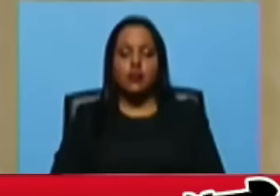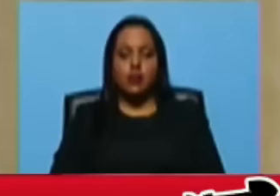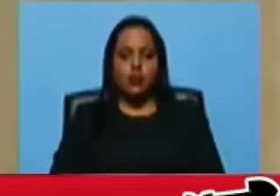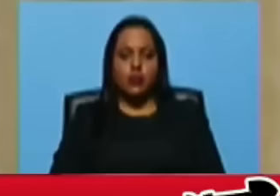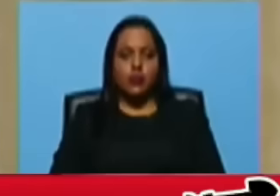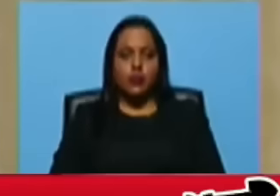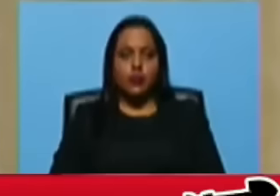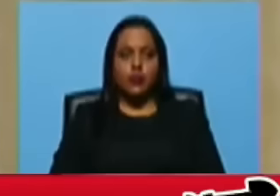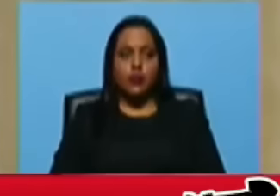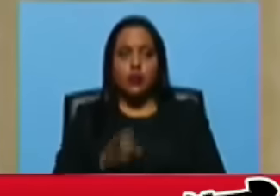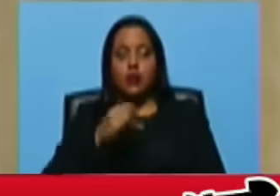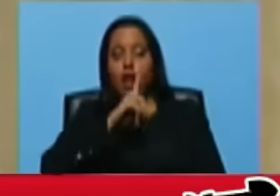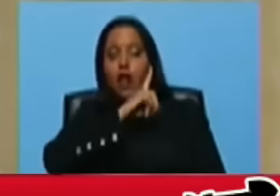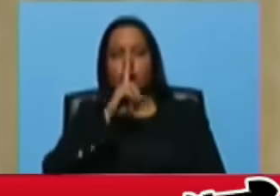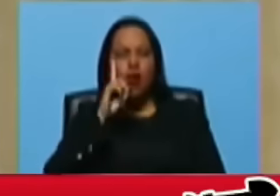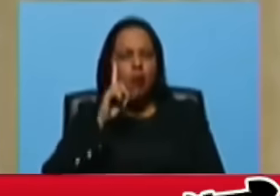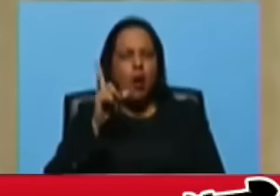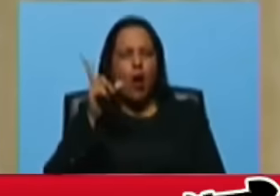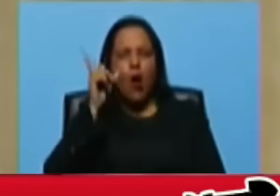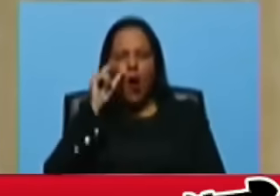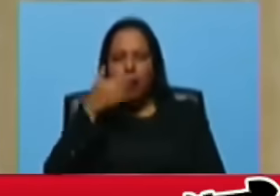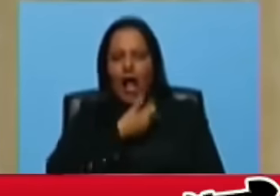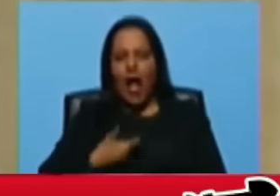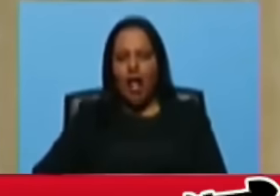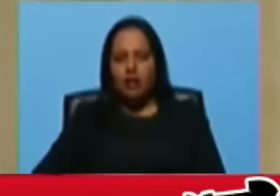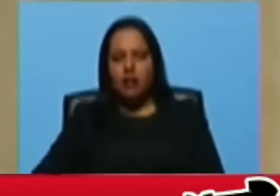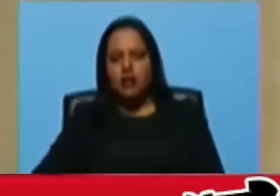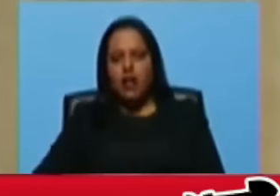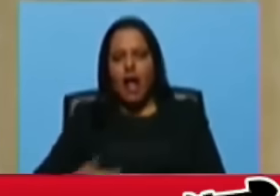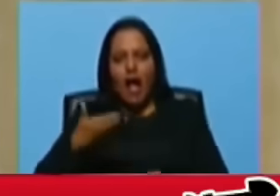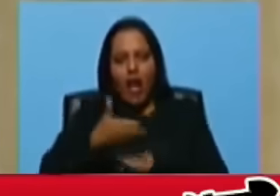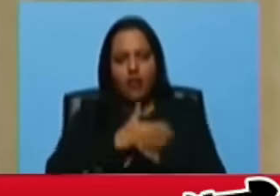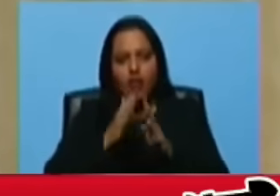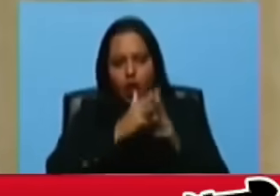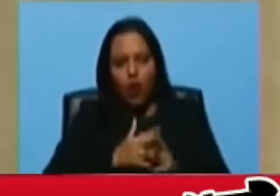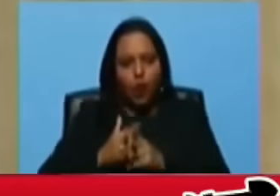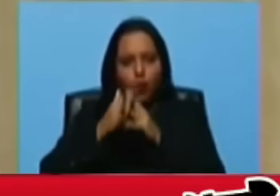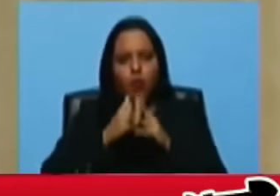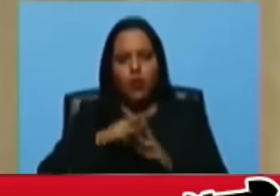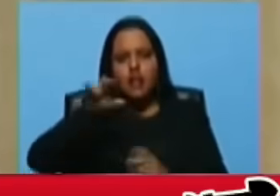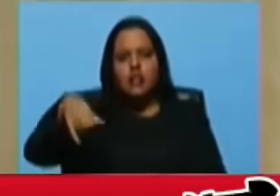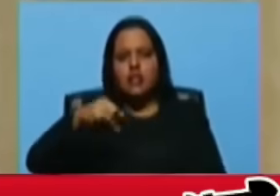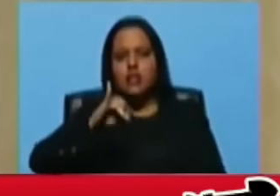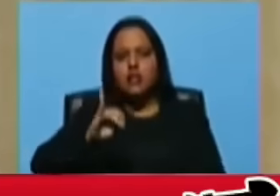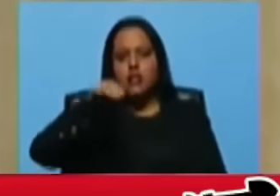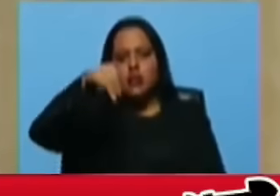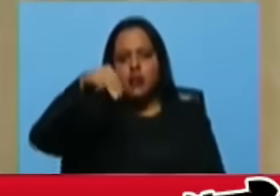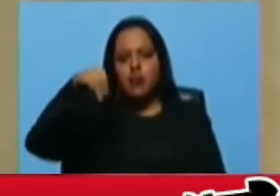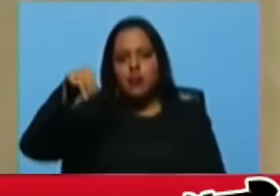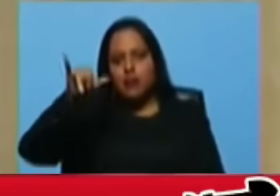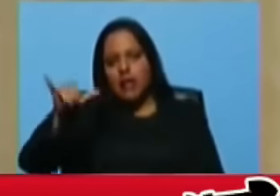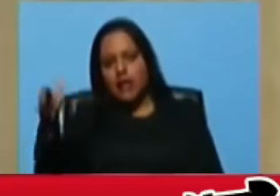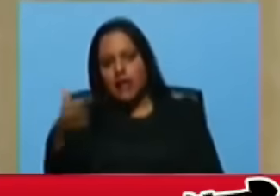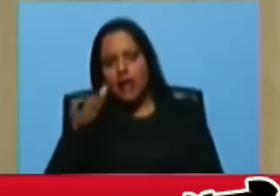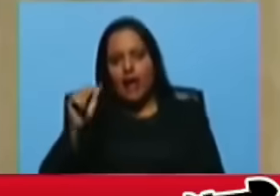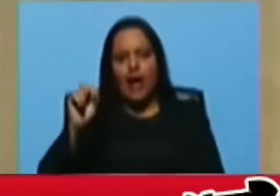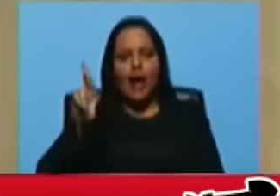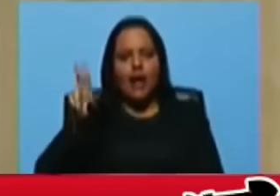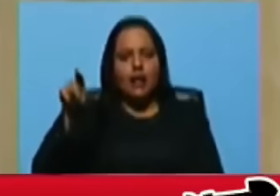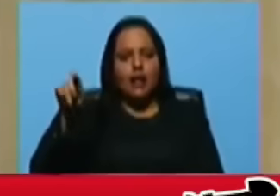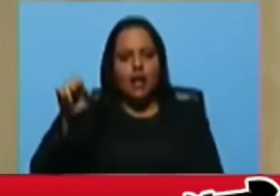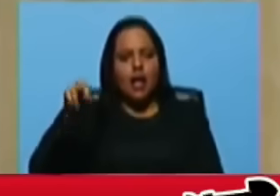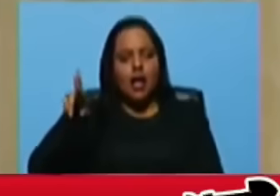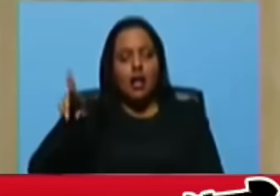que lleva el nombre de Jimmy Carter, pero ya no es el Centro Carter del pasado. Lo envió el gobierno de Estados Unidos